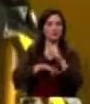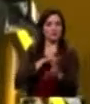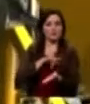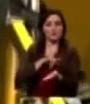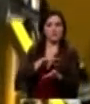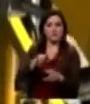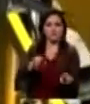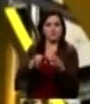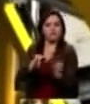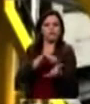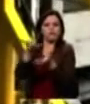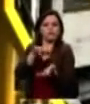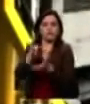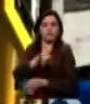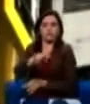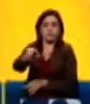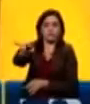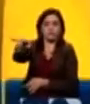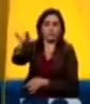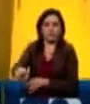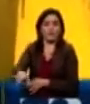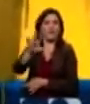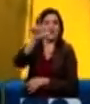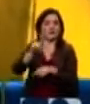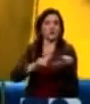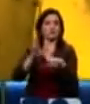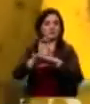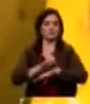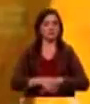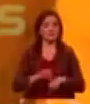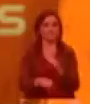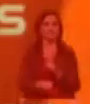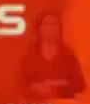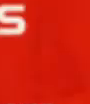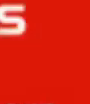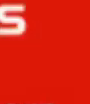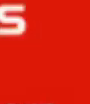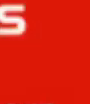custodia policial y militar para ser destruida. En Quito, Andrea Samaniego, 24 horas.